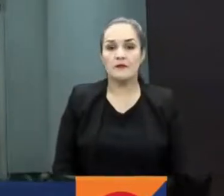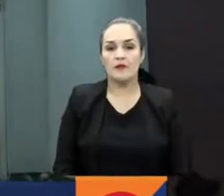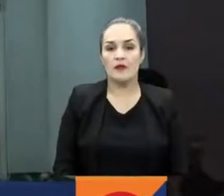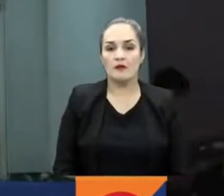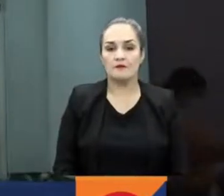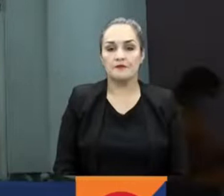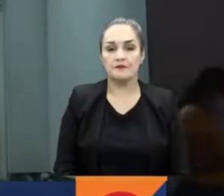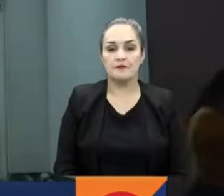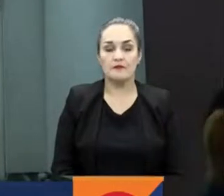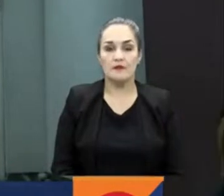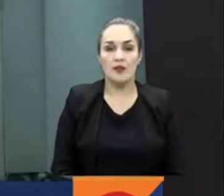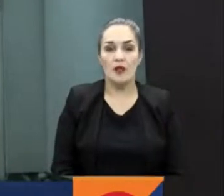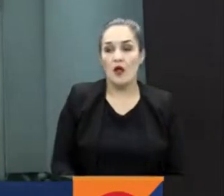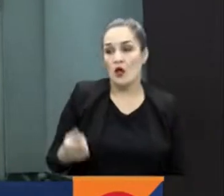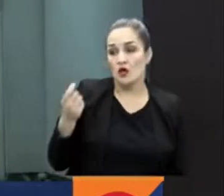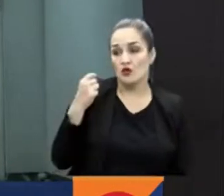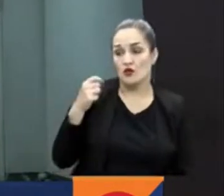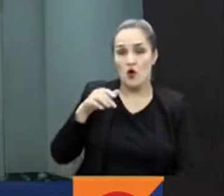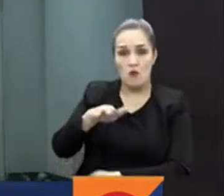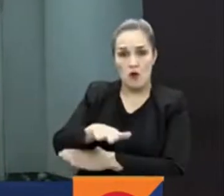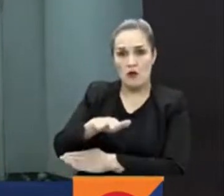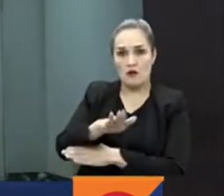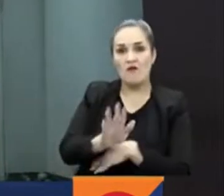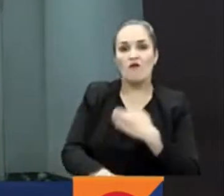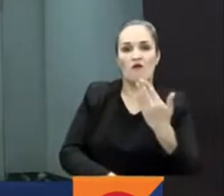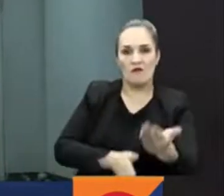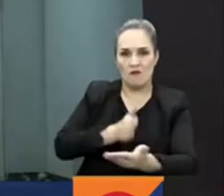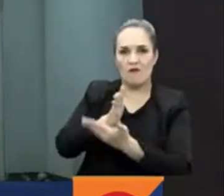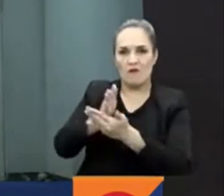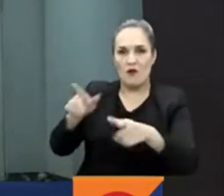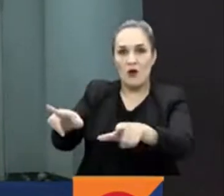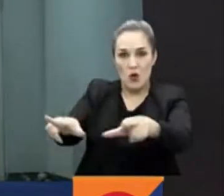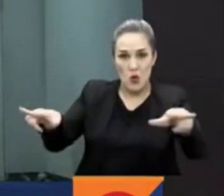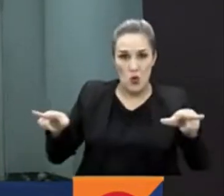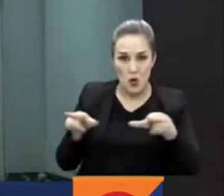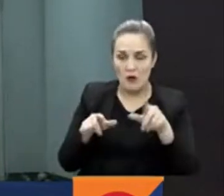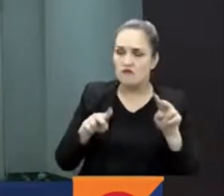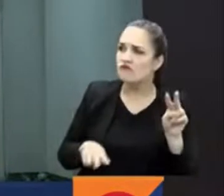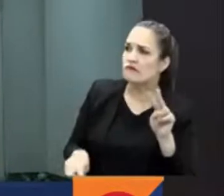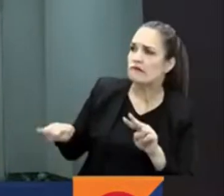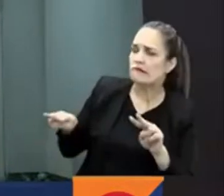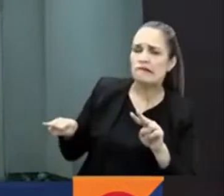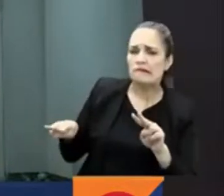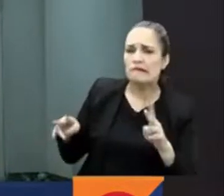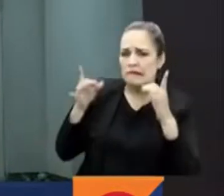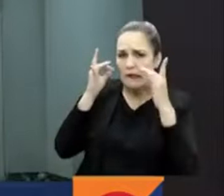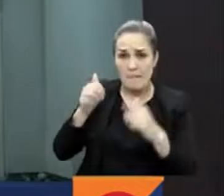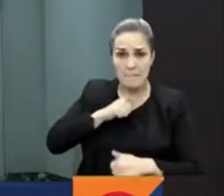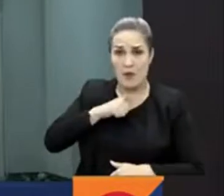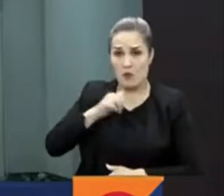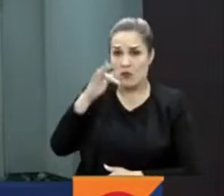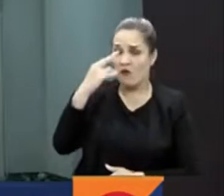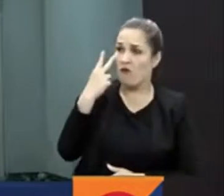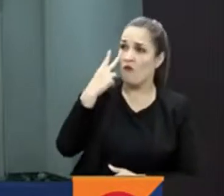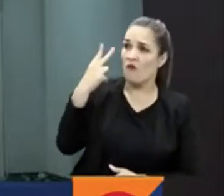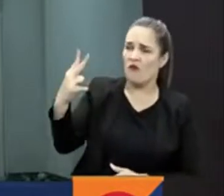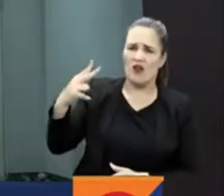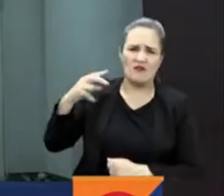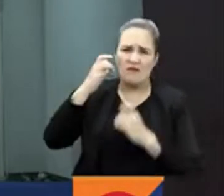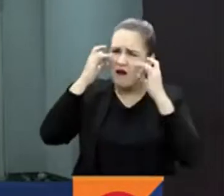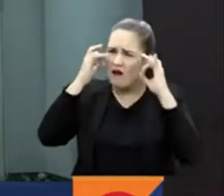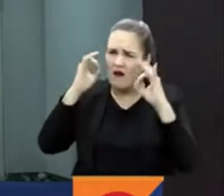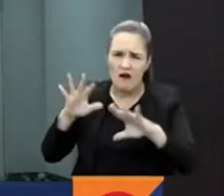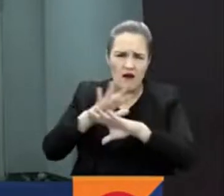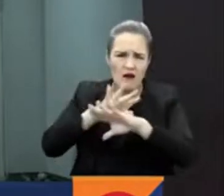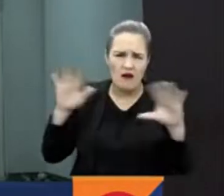Nosotros esta tarde nos hemos desplazado a la Plaza Gilberto Charri, donde hemos encontrado los destrozos de lo que fue la tragedia que ocurrió